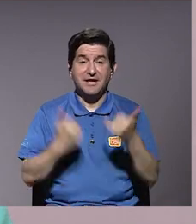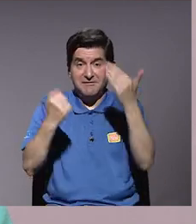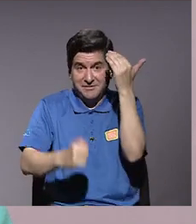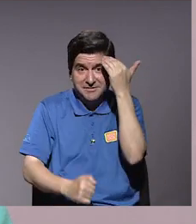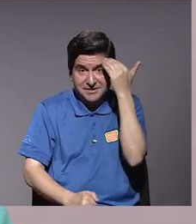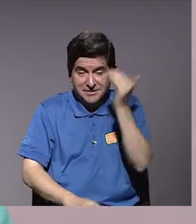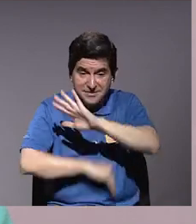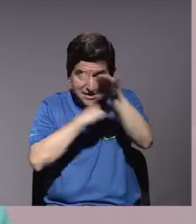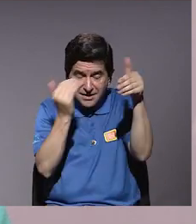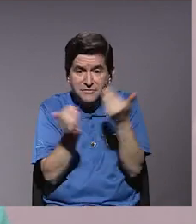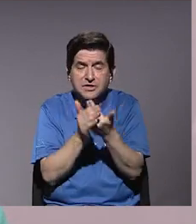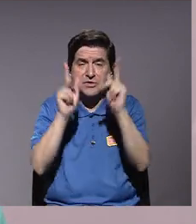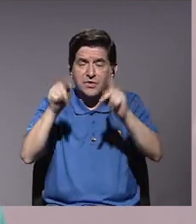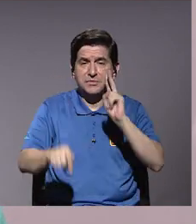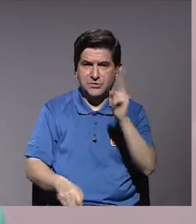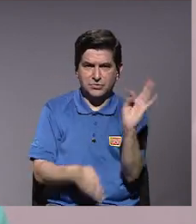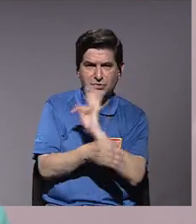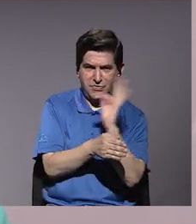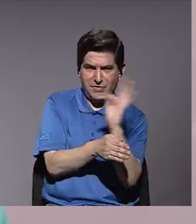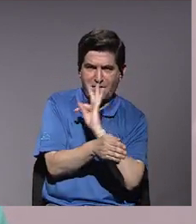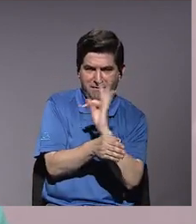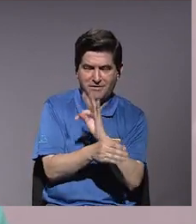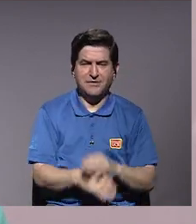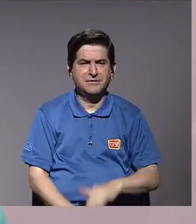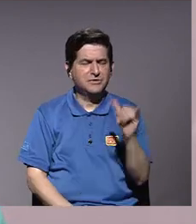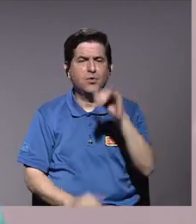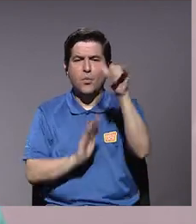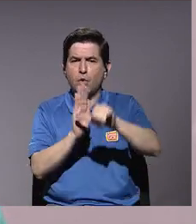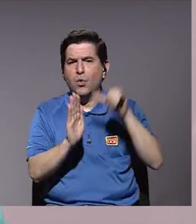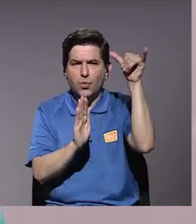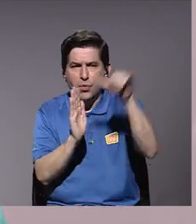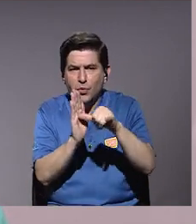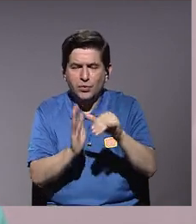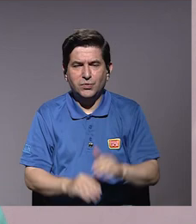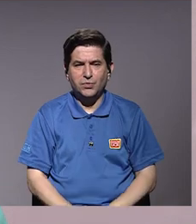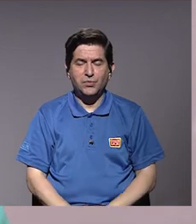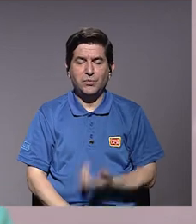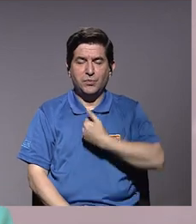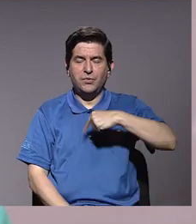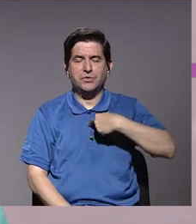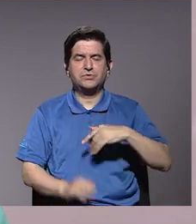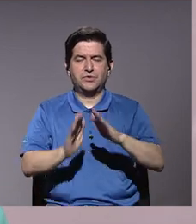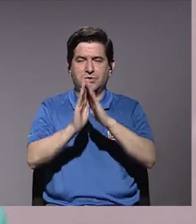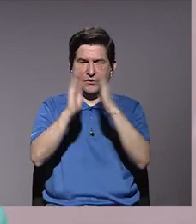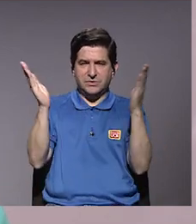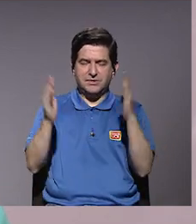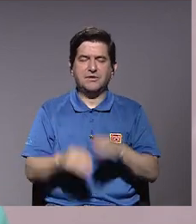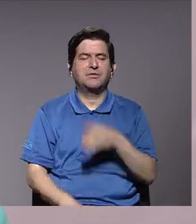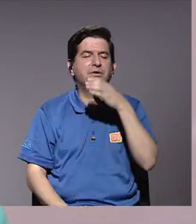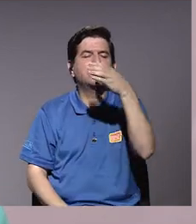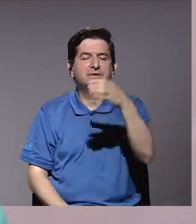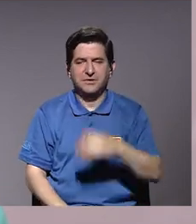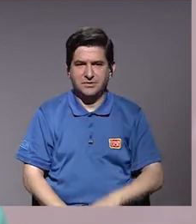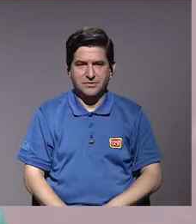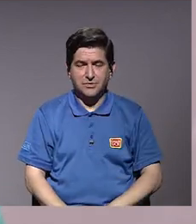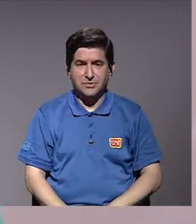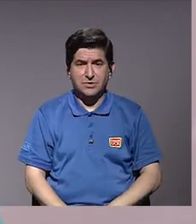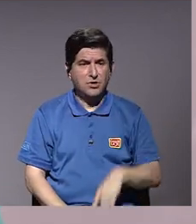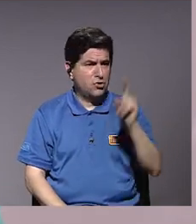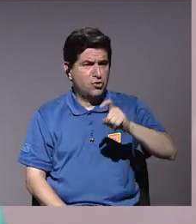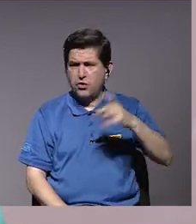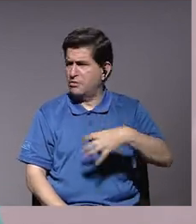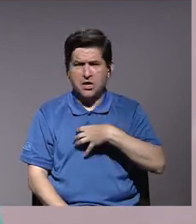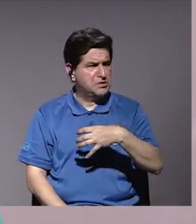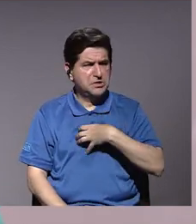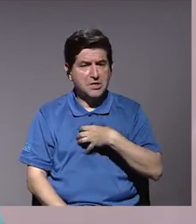a ustedes y ya saben, todos los televidentes y todas las personas que nos ven por YouTube, estamos abiertos a recibir sus sugerencias.